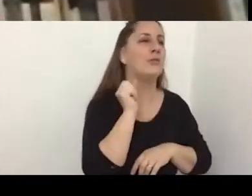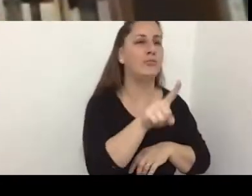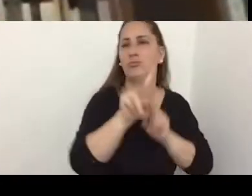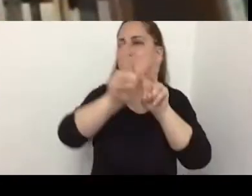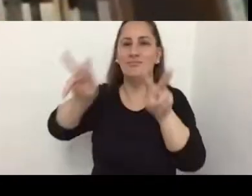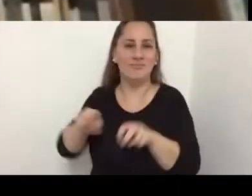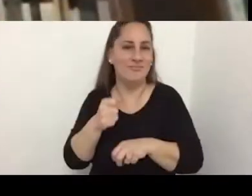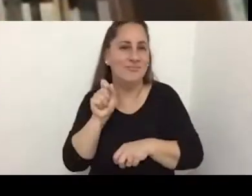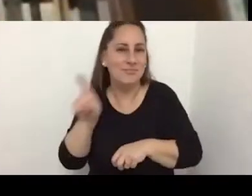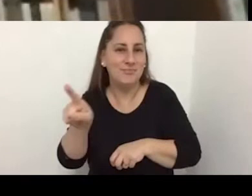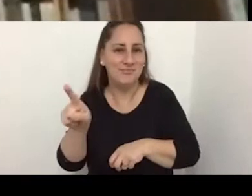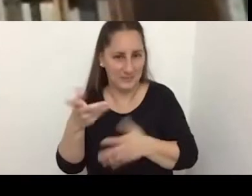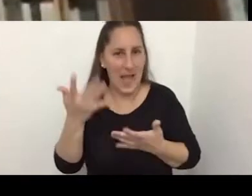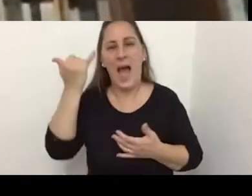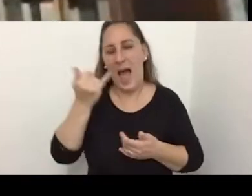que ahí tiene,